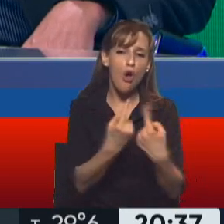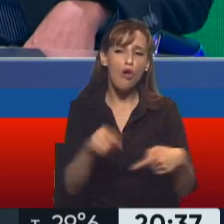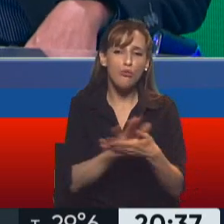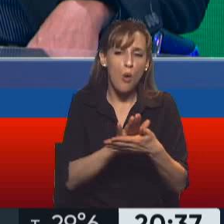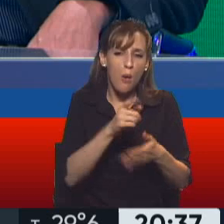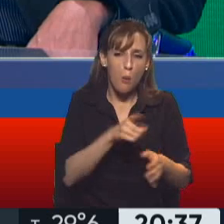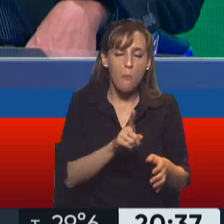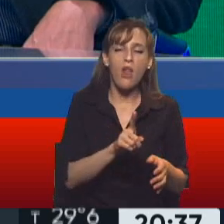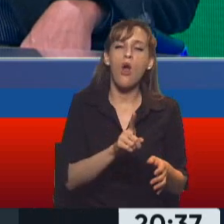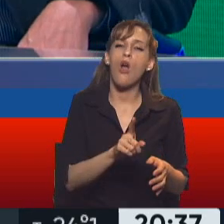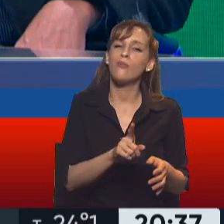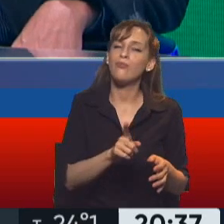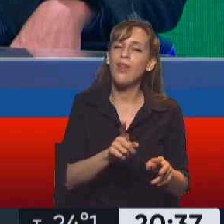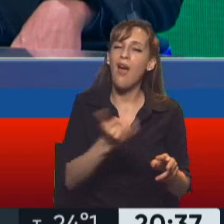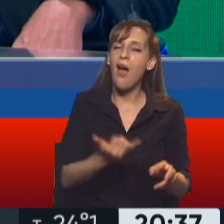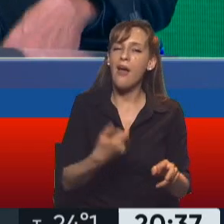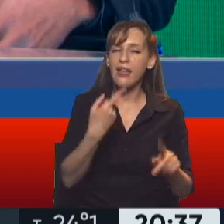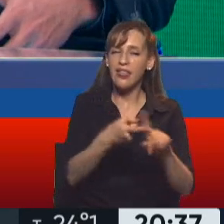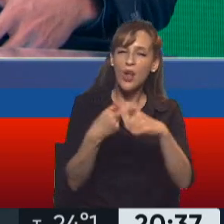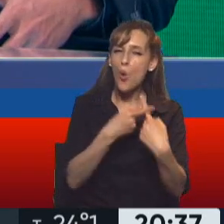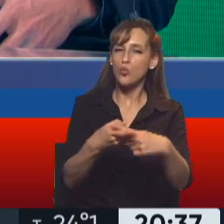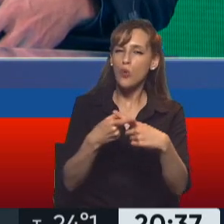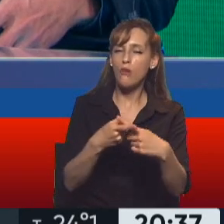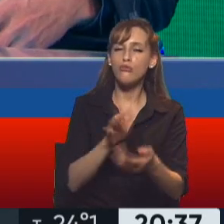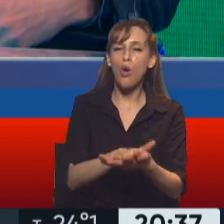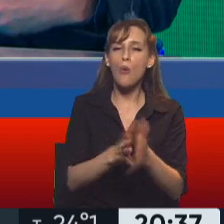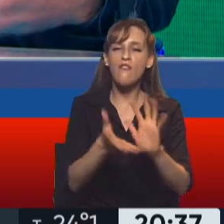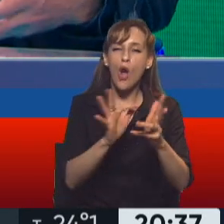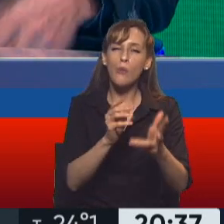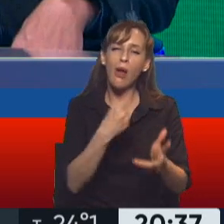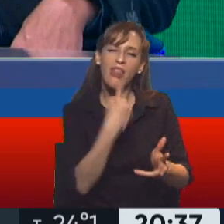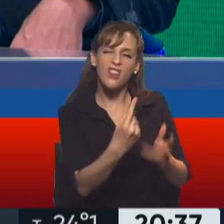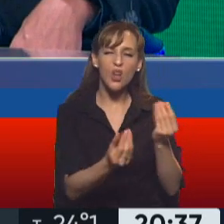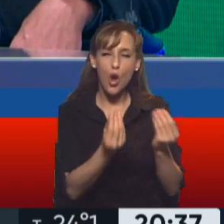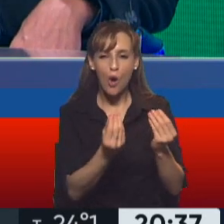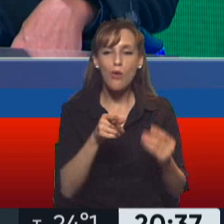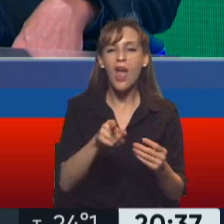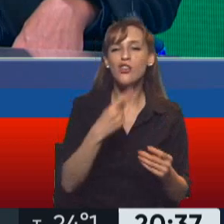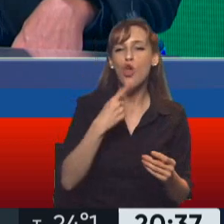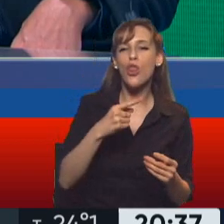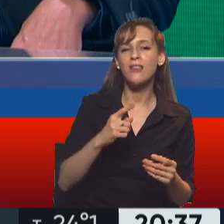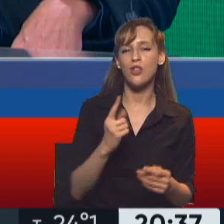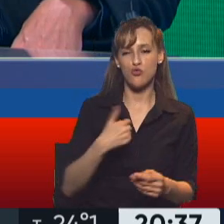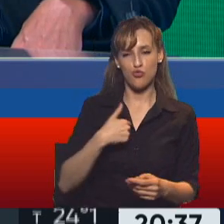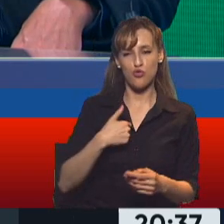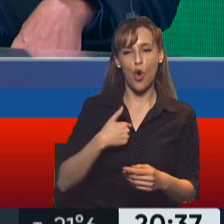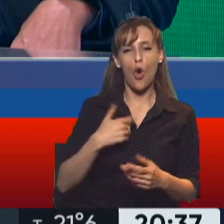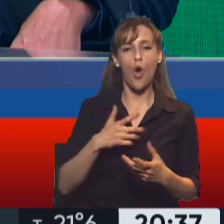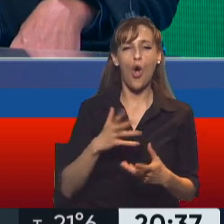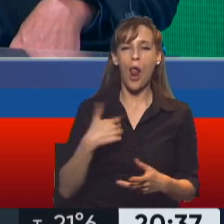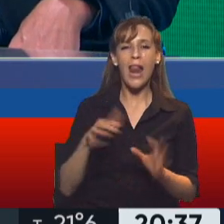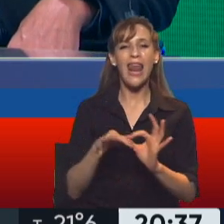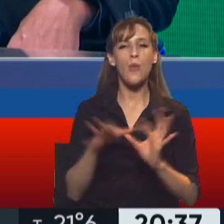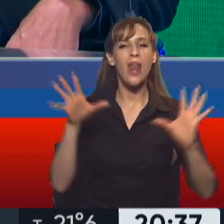es interesante que hay toda una discusión acerca de cómo nombrarlos, ¿no? Sí, claro. Se autodefinen fascismo, como liberales. ¿Cómo los